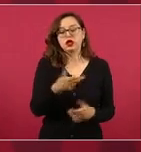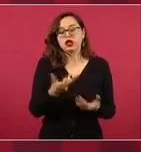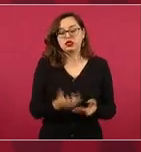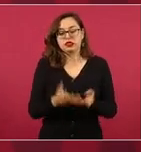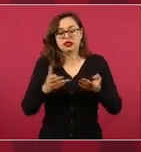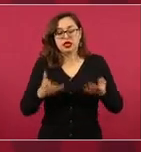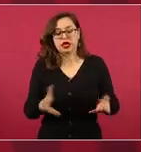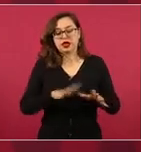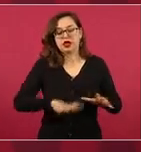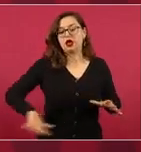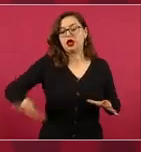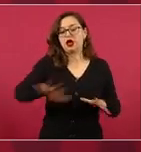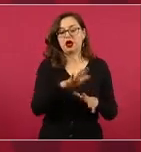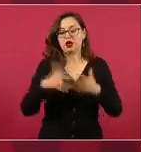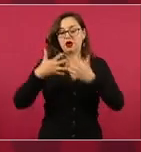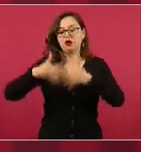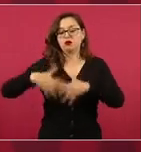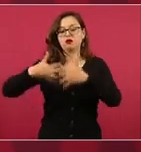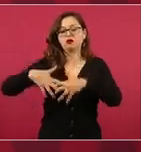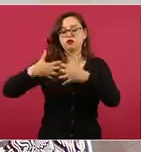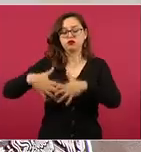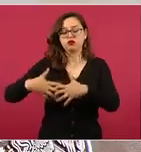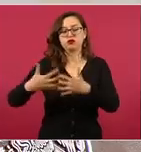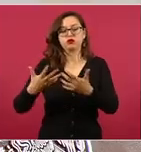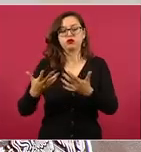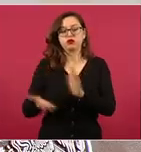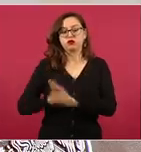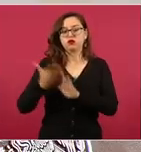tierra, ya lo hacen en barcos,